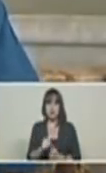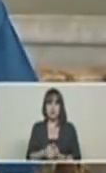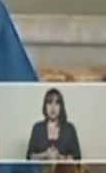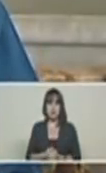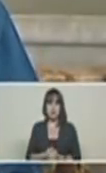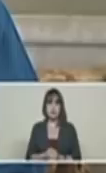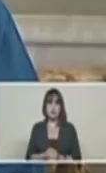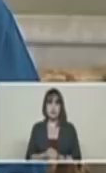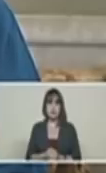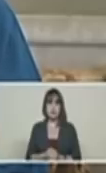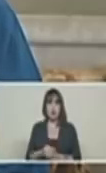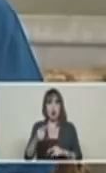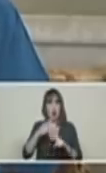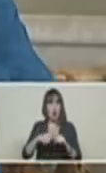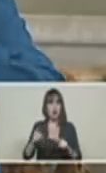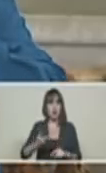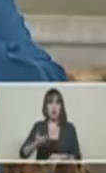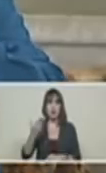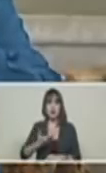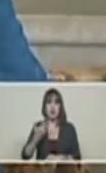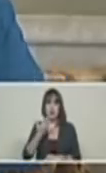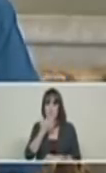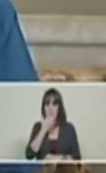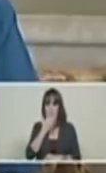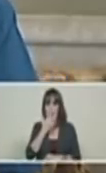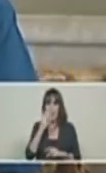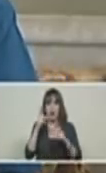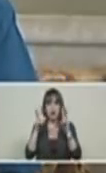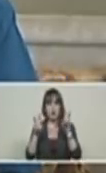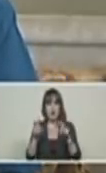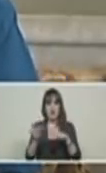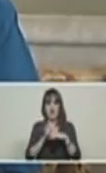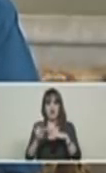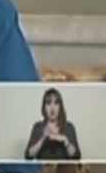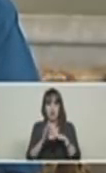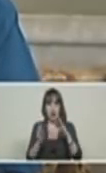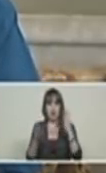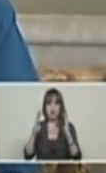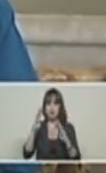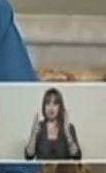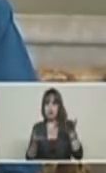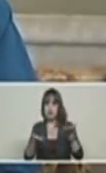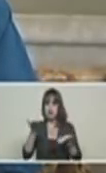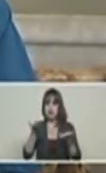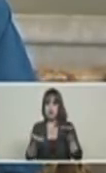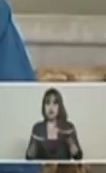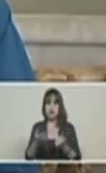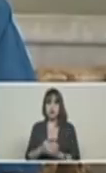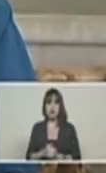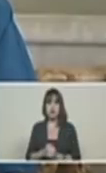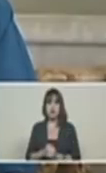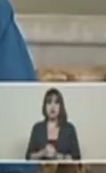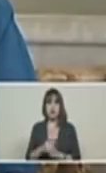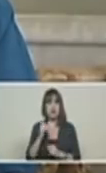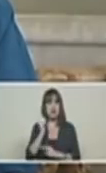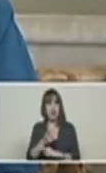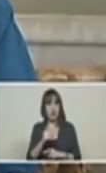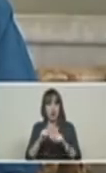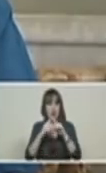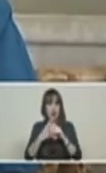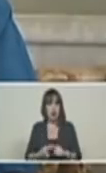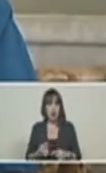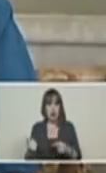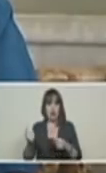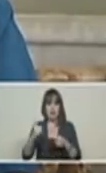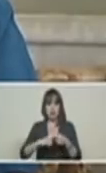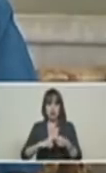El otro elemento clave dentro de la nueva fórmula de los equilibrios, calcular y anclar